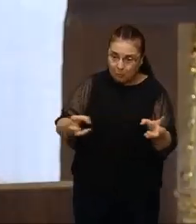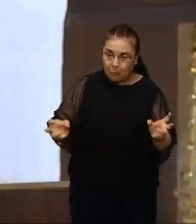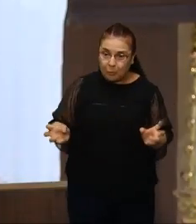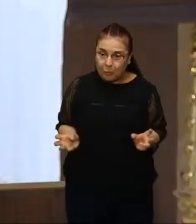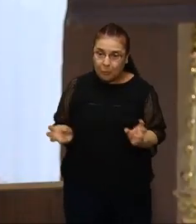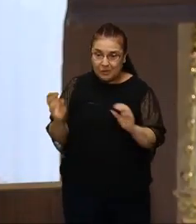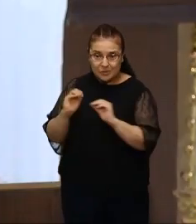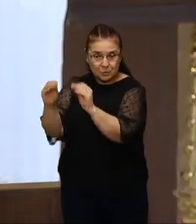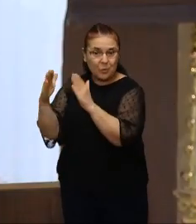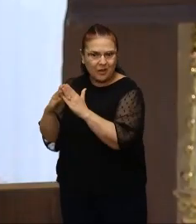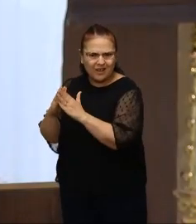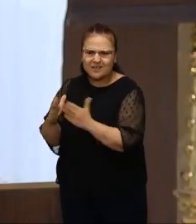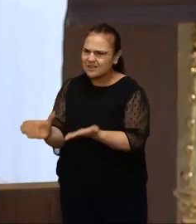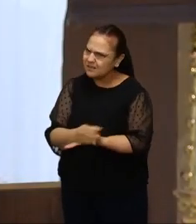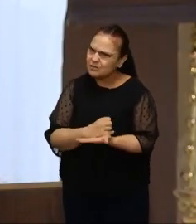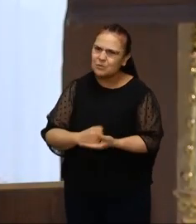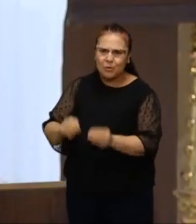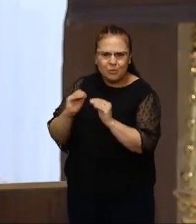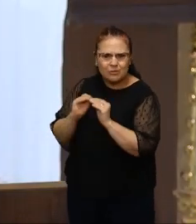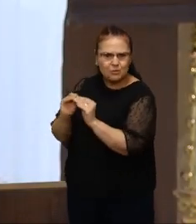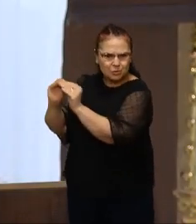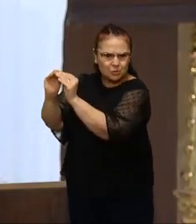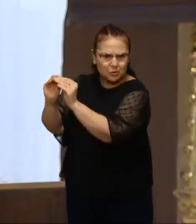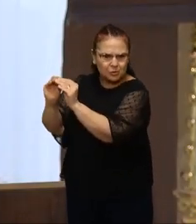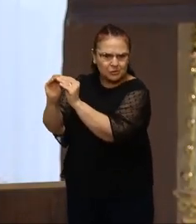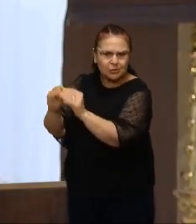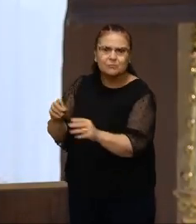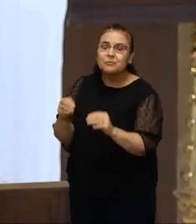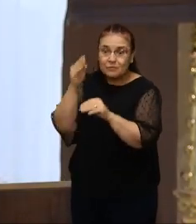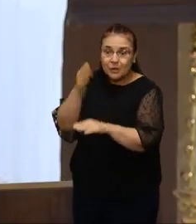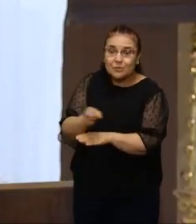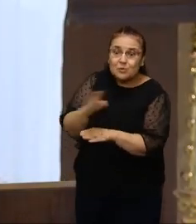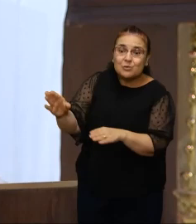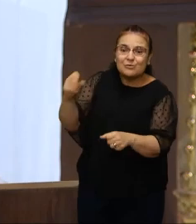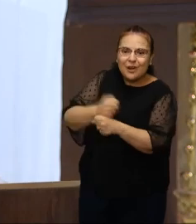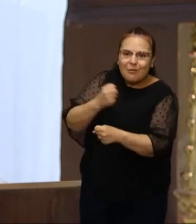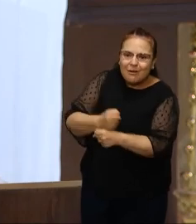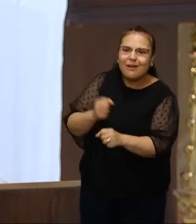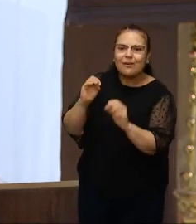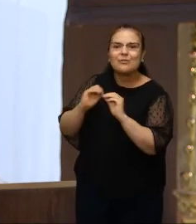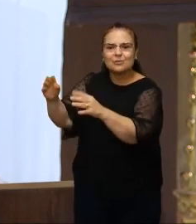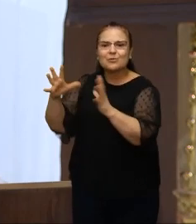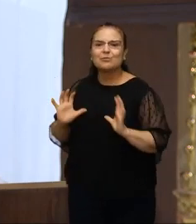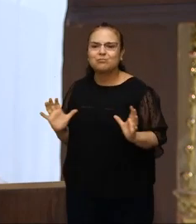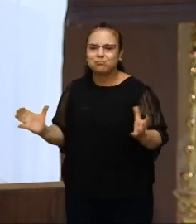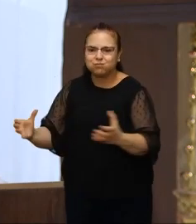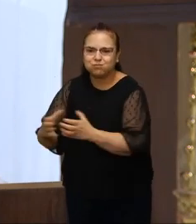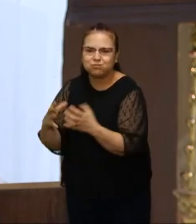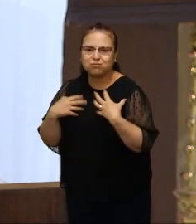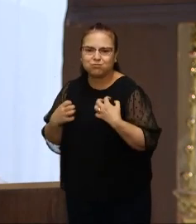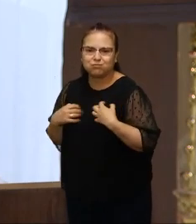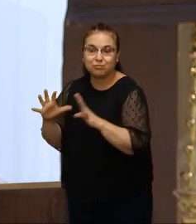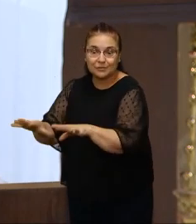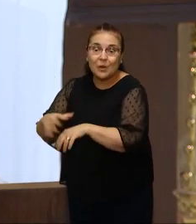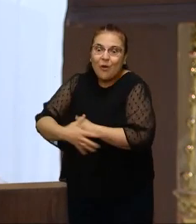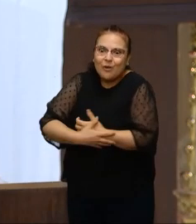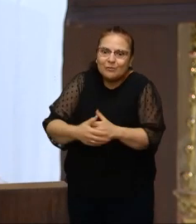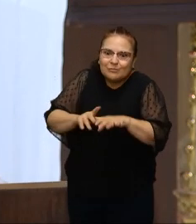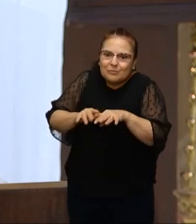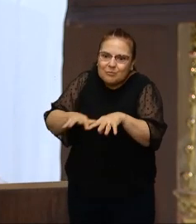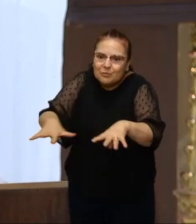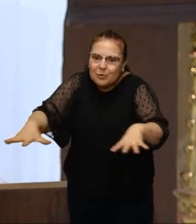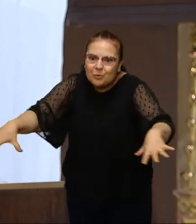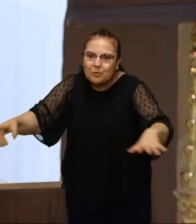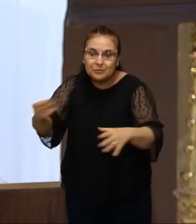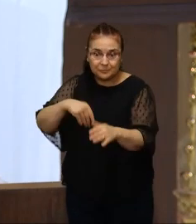hogar y todo lo suyo? Has bendecido sus trabajos y sus rebaños. Sus rebaños se extienden por el país. Extiende